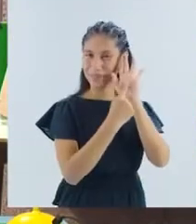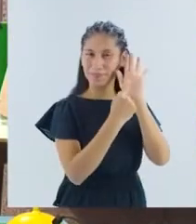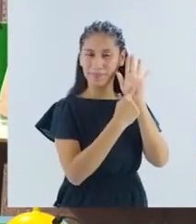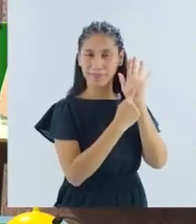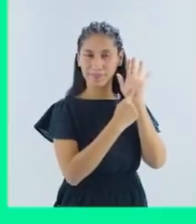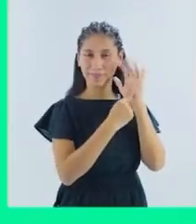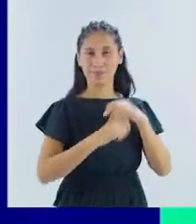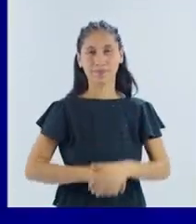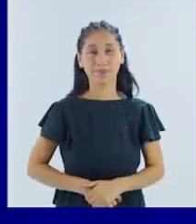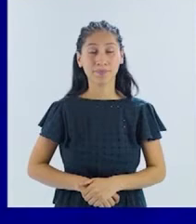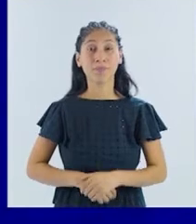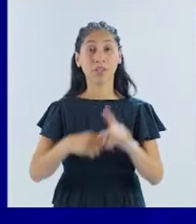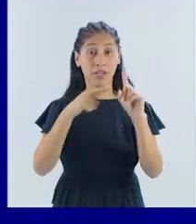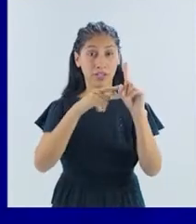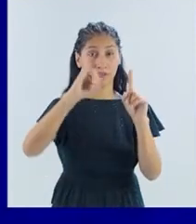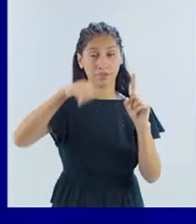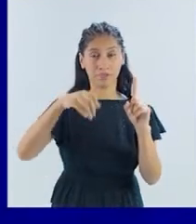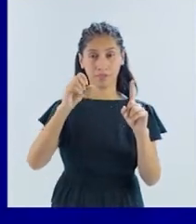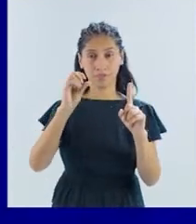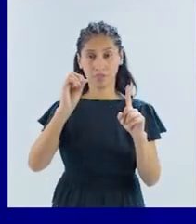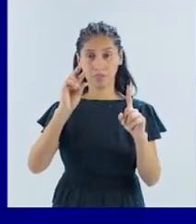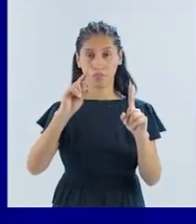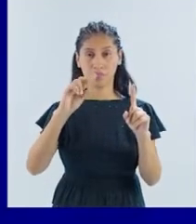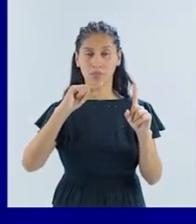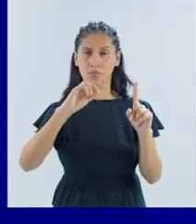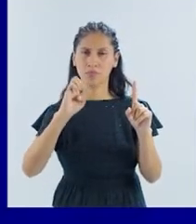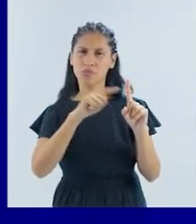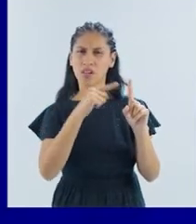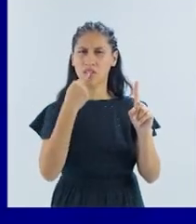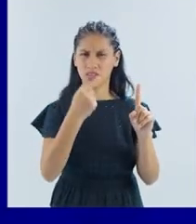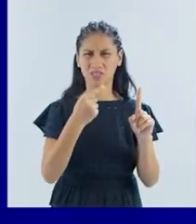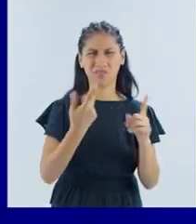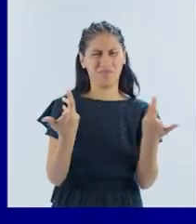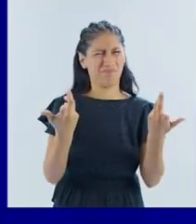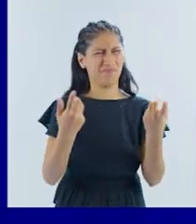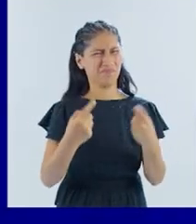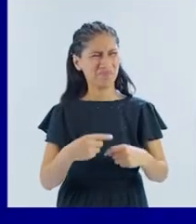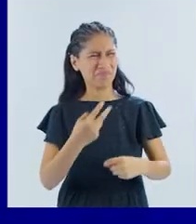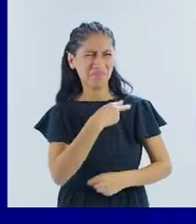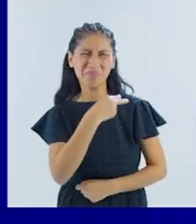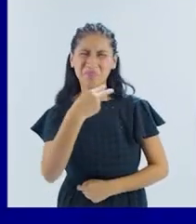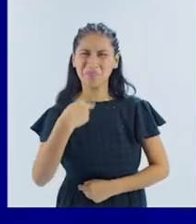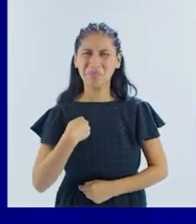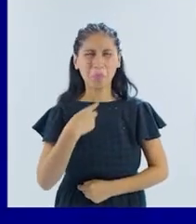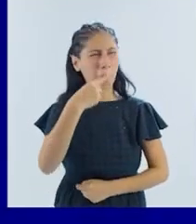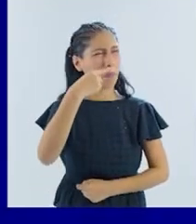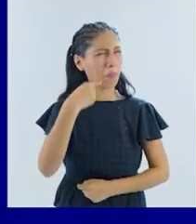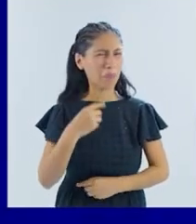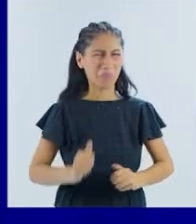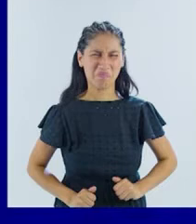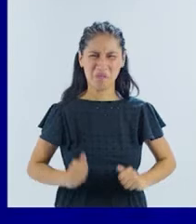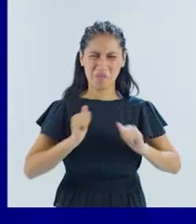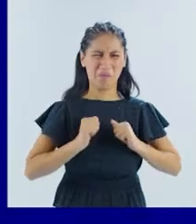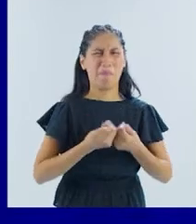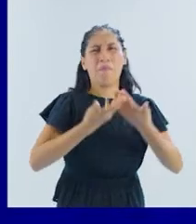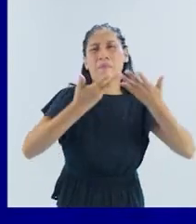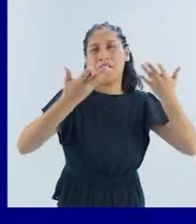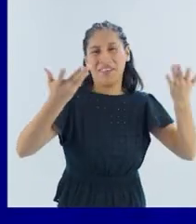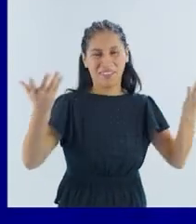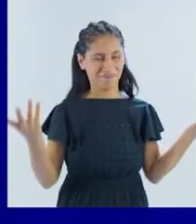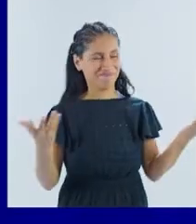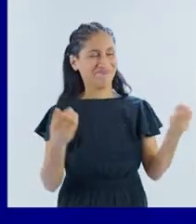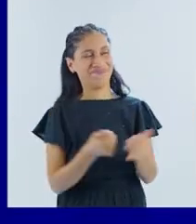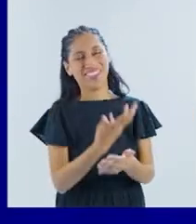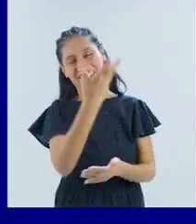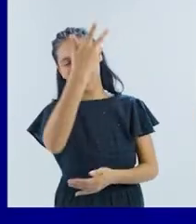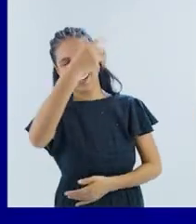las situaciones. Jorge, al final de la vida, resulta claro que los hombres nunca pudimos hacer